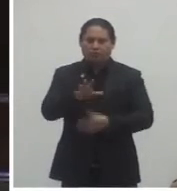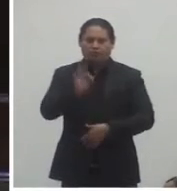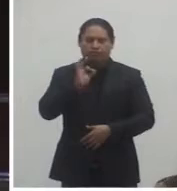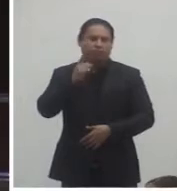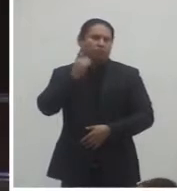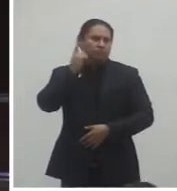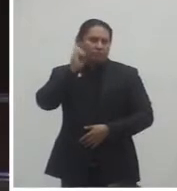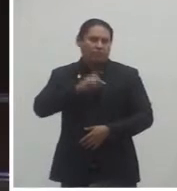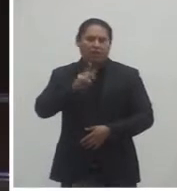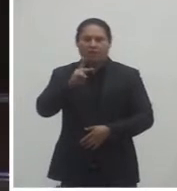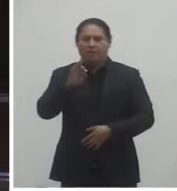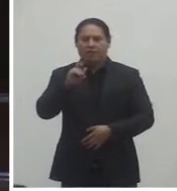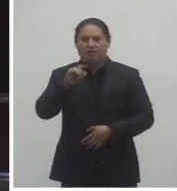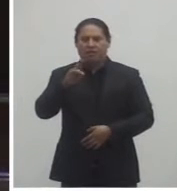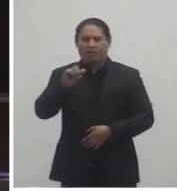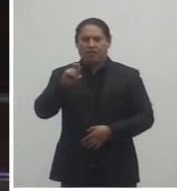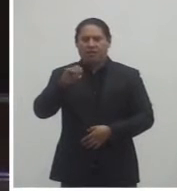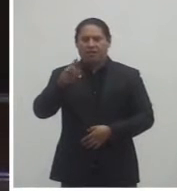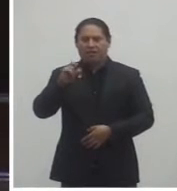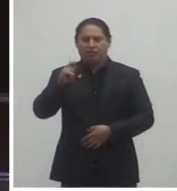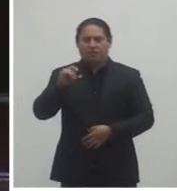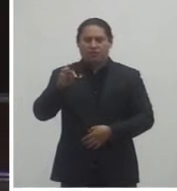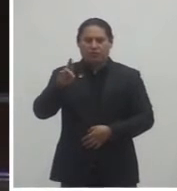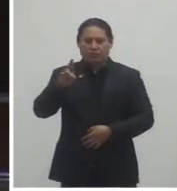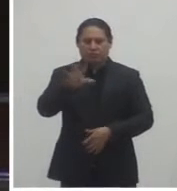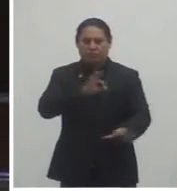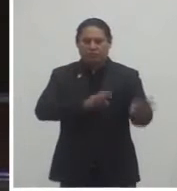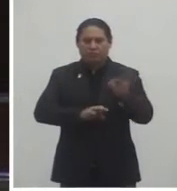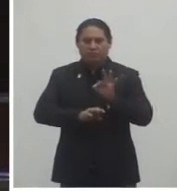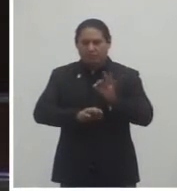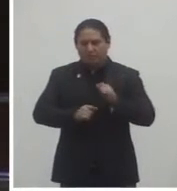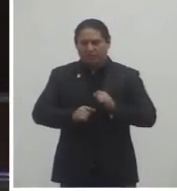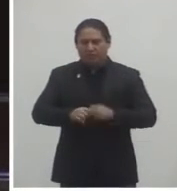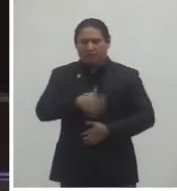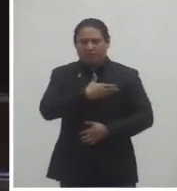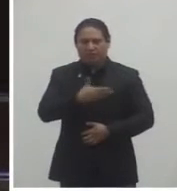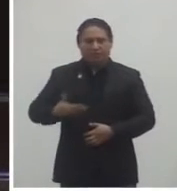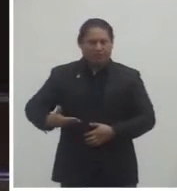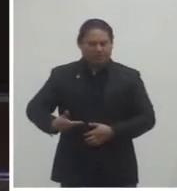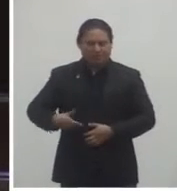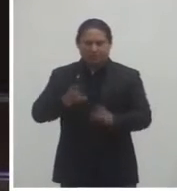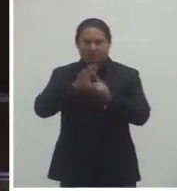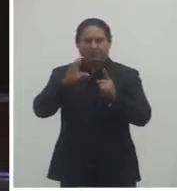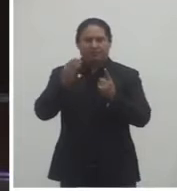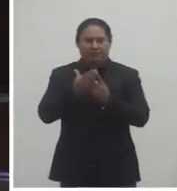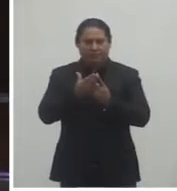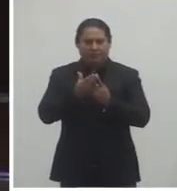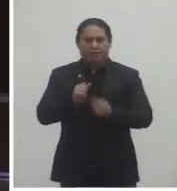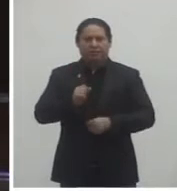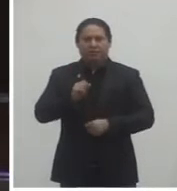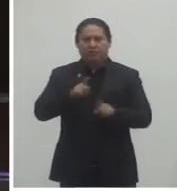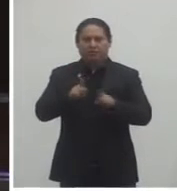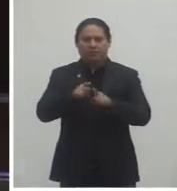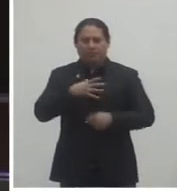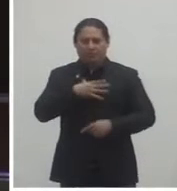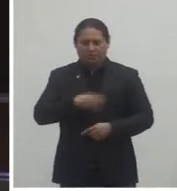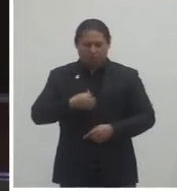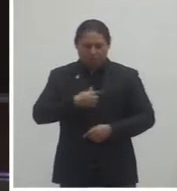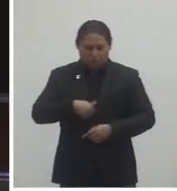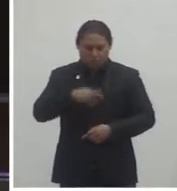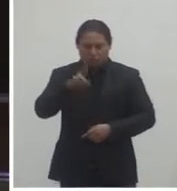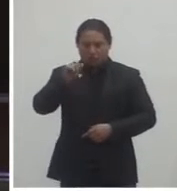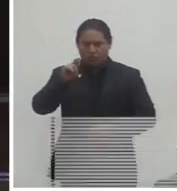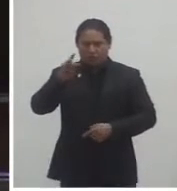a la diputada Petrona de la Cruz sea nombrada presidenta de la Comisión de Postulación de la Medalla Rosario